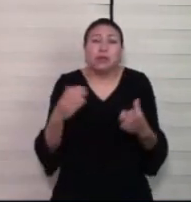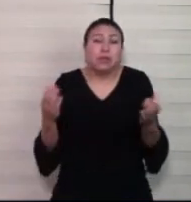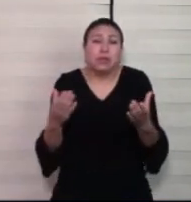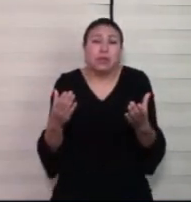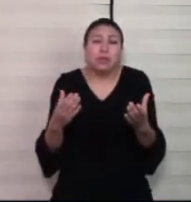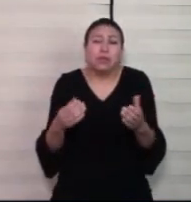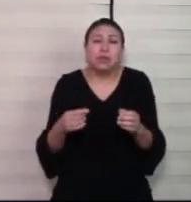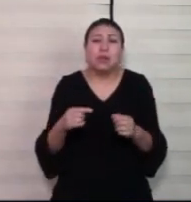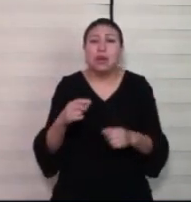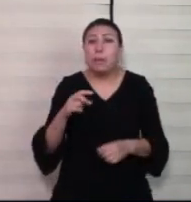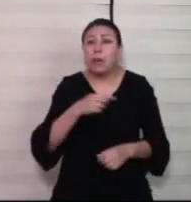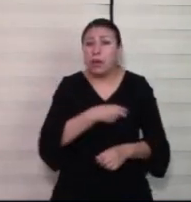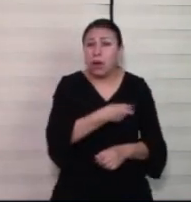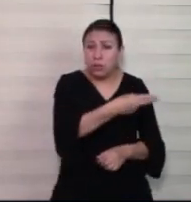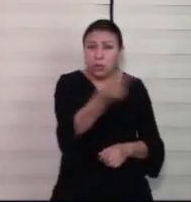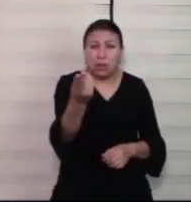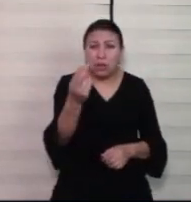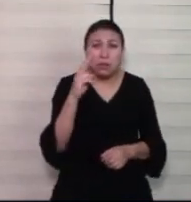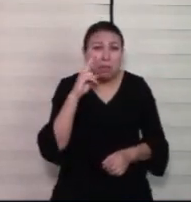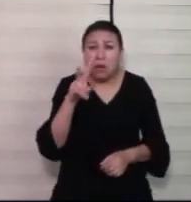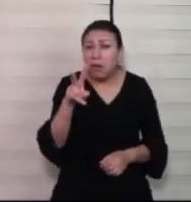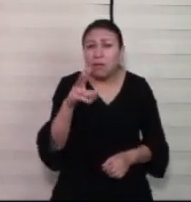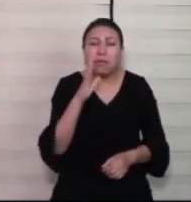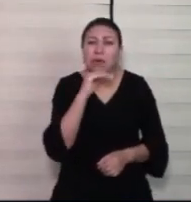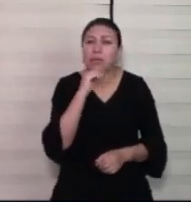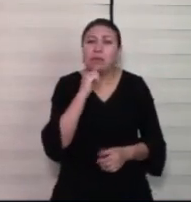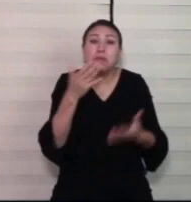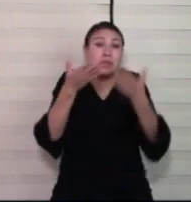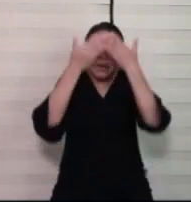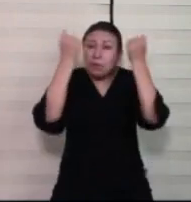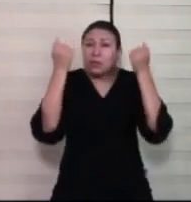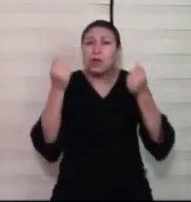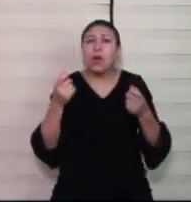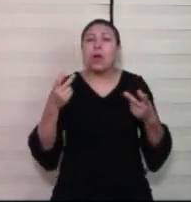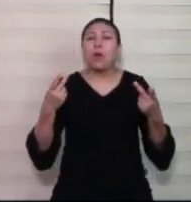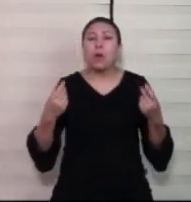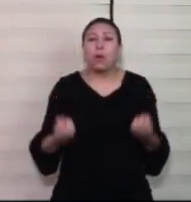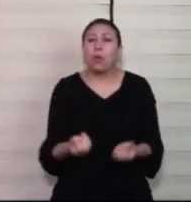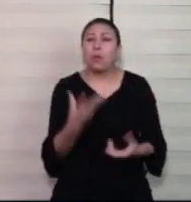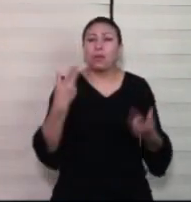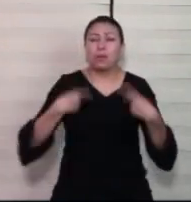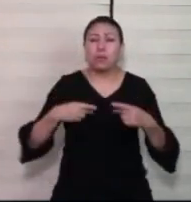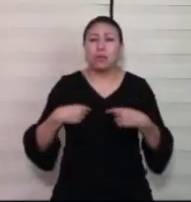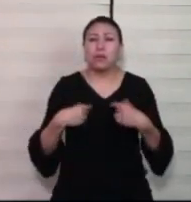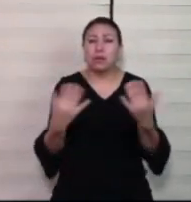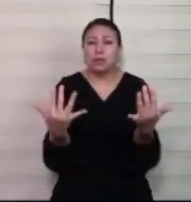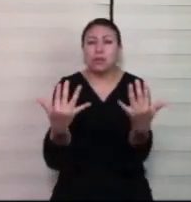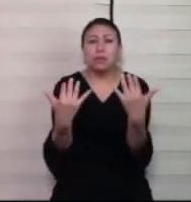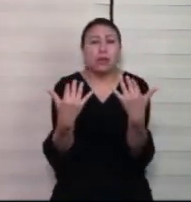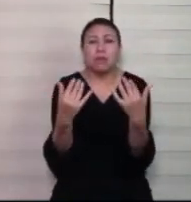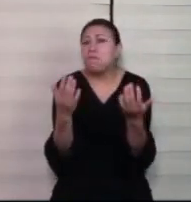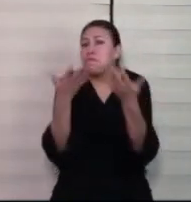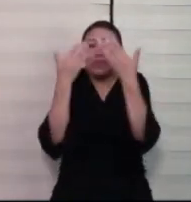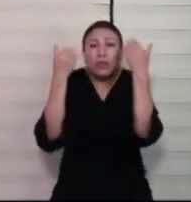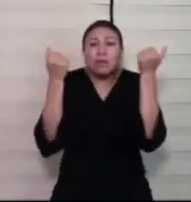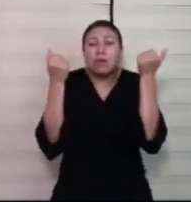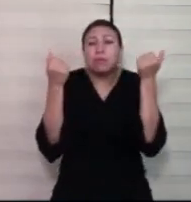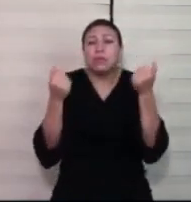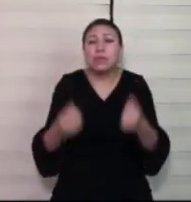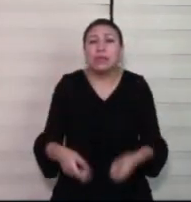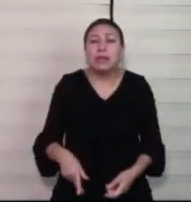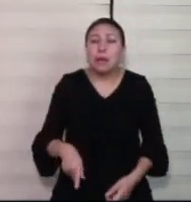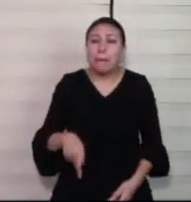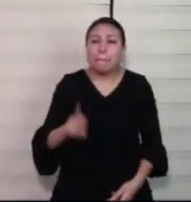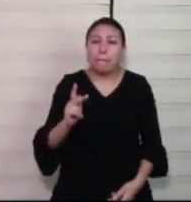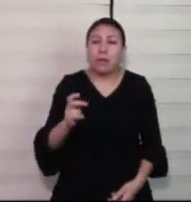público. No sabemos cuántos nos están escuchando, quizá un número aproximado, pero